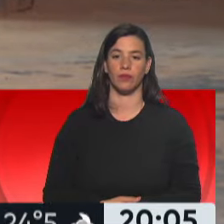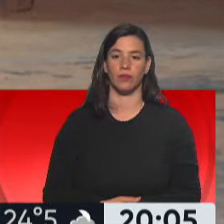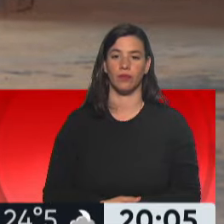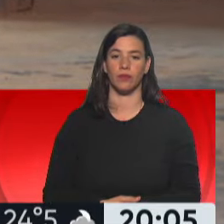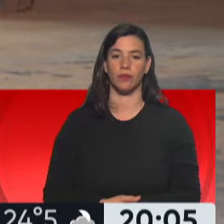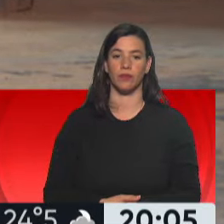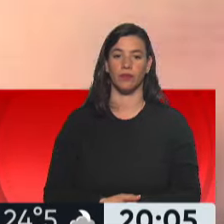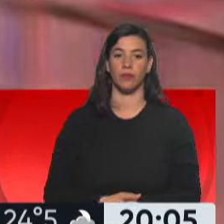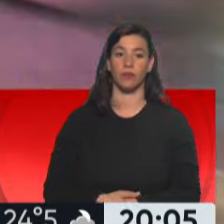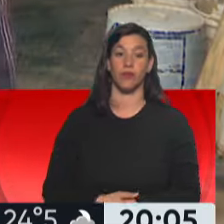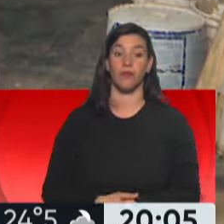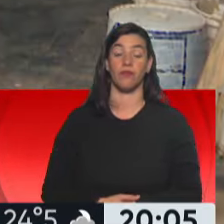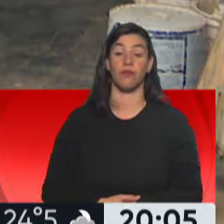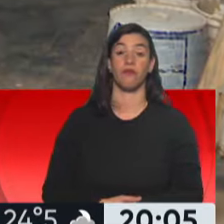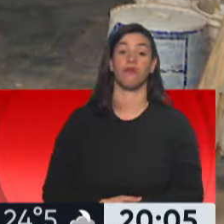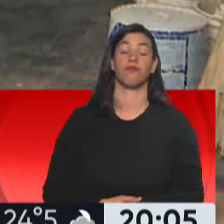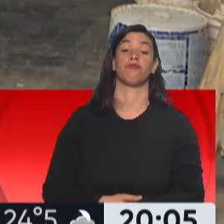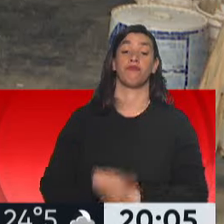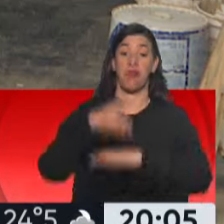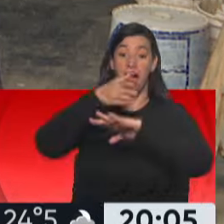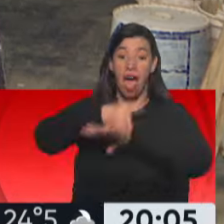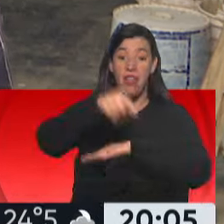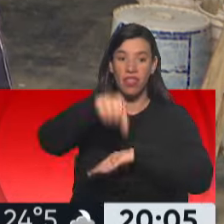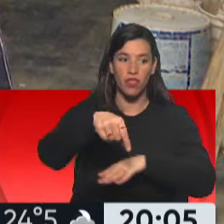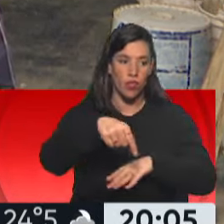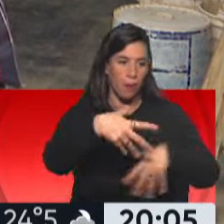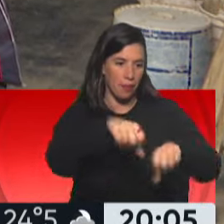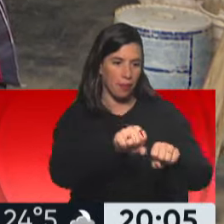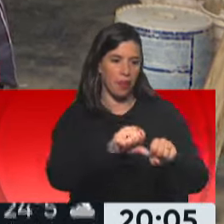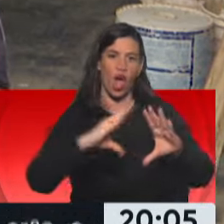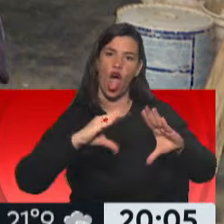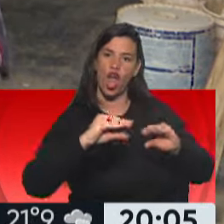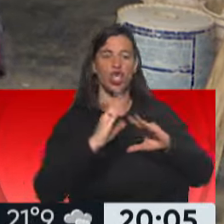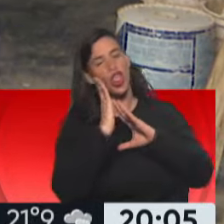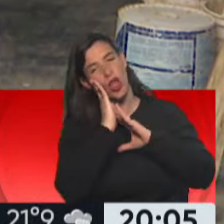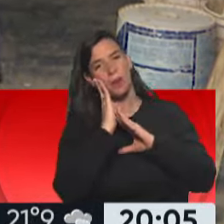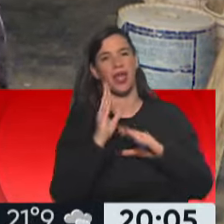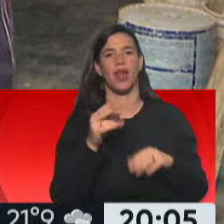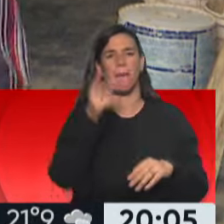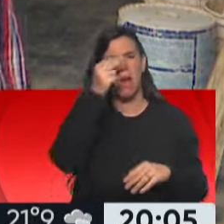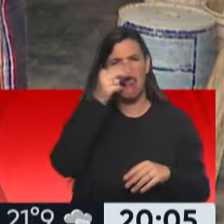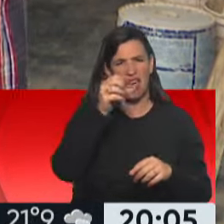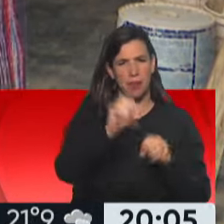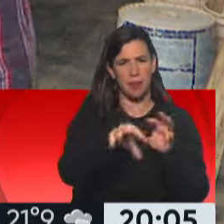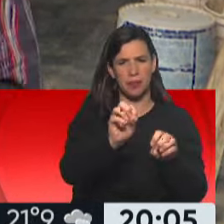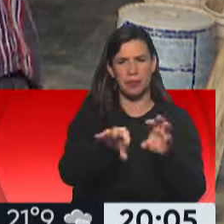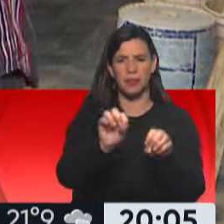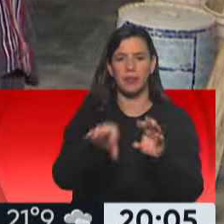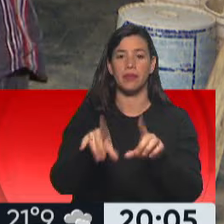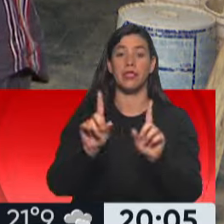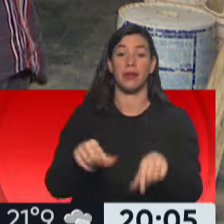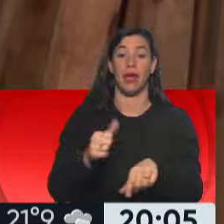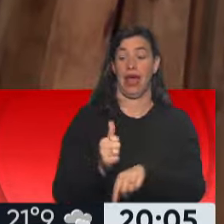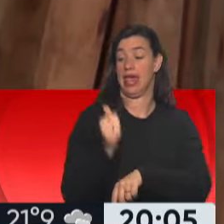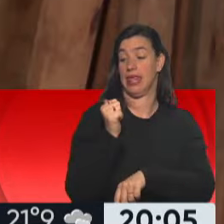Ya adentro lo primero que encontramos es un colchón donde dormían, los restos de madera y detrás mío los